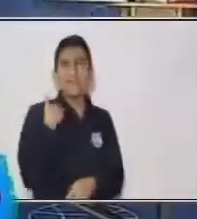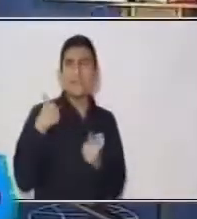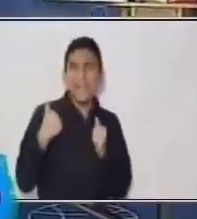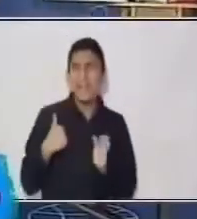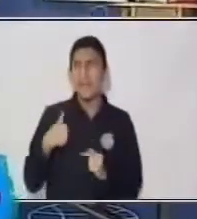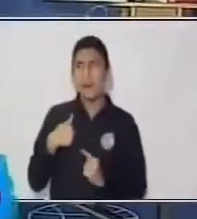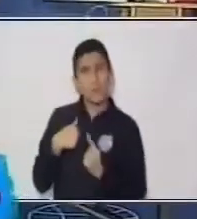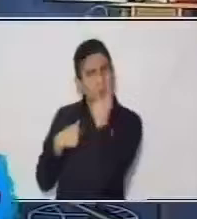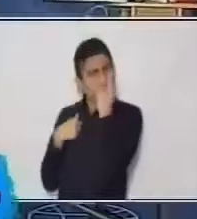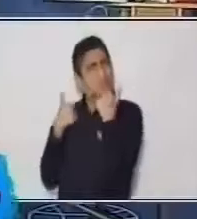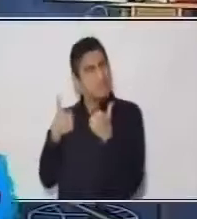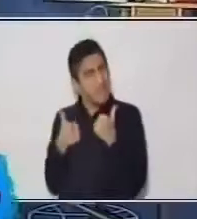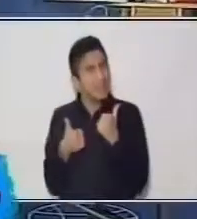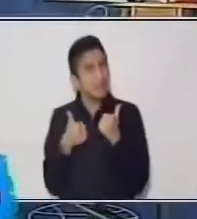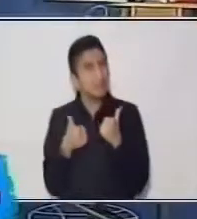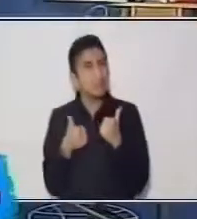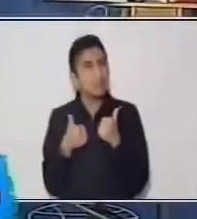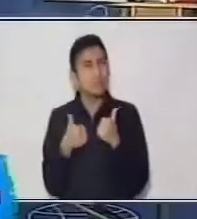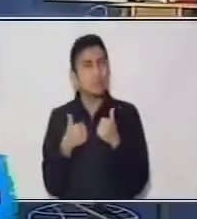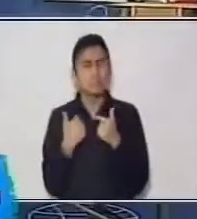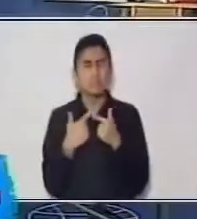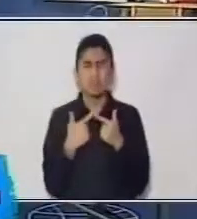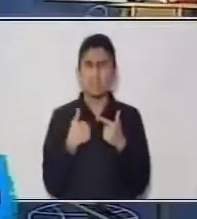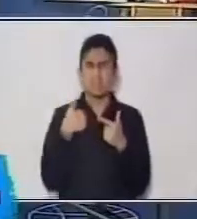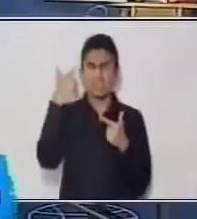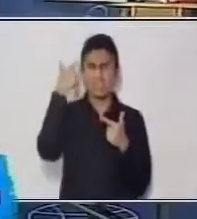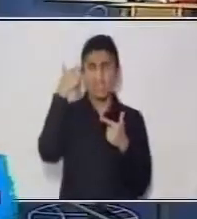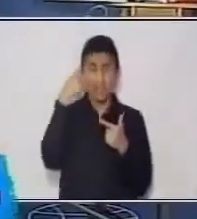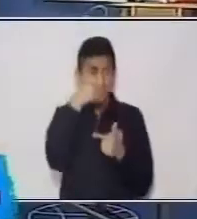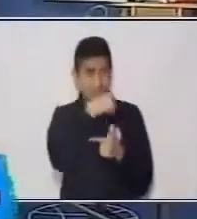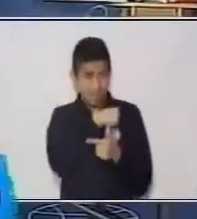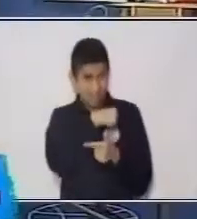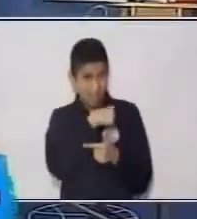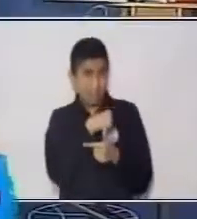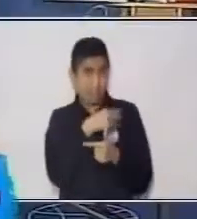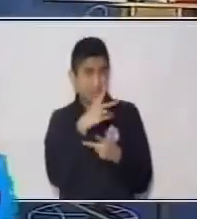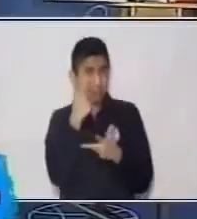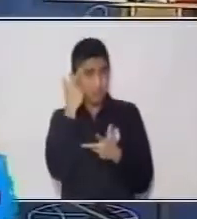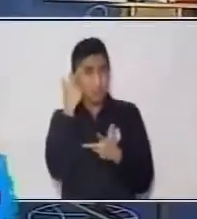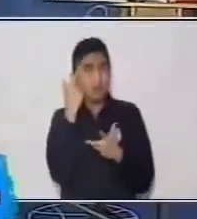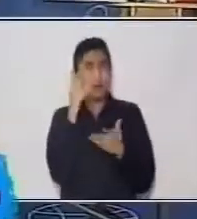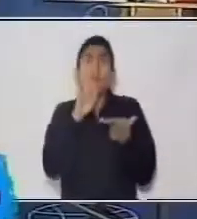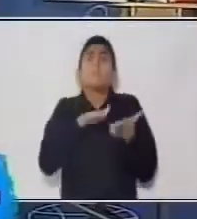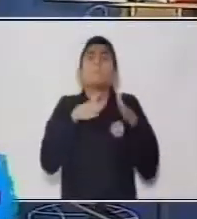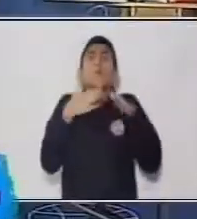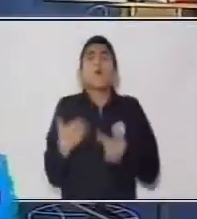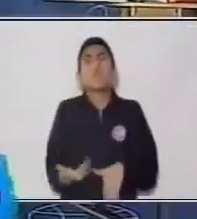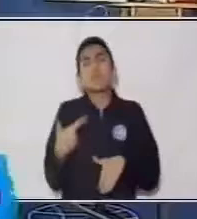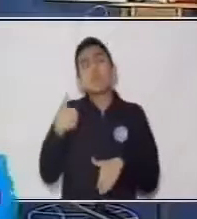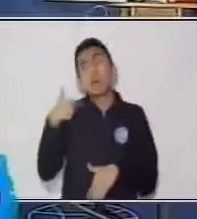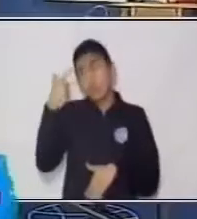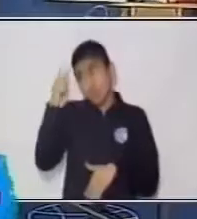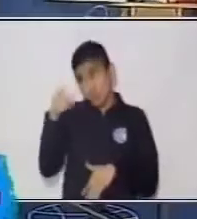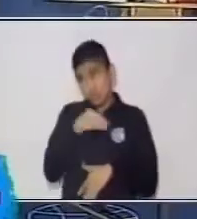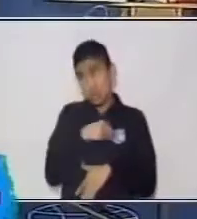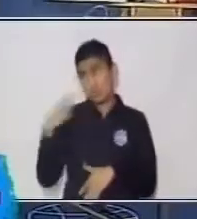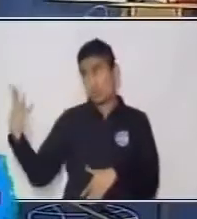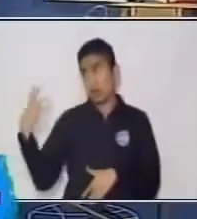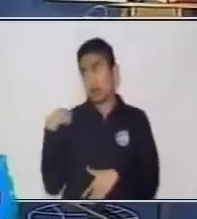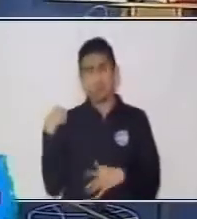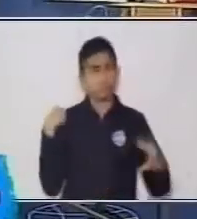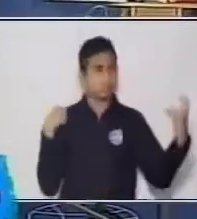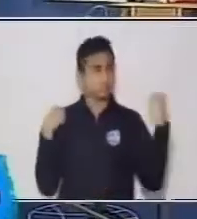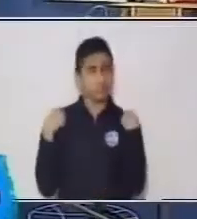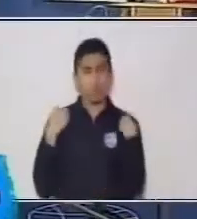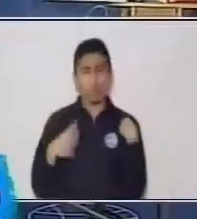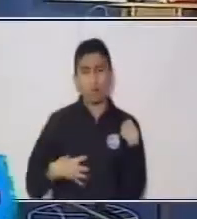bonitas tus ancas, pero que dice que hasta quiso sacrificarse para que probaran su sabor y entonces se la